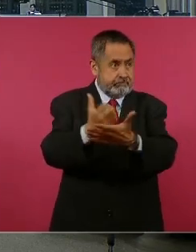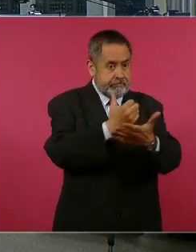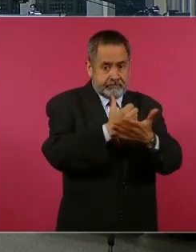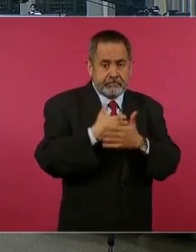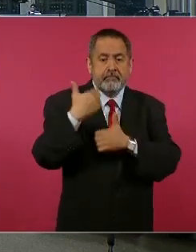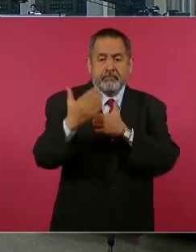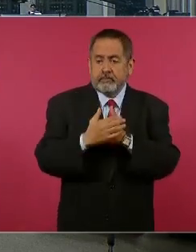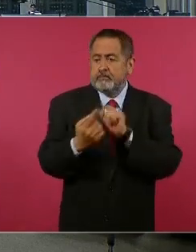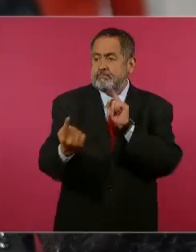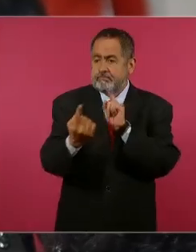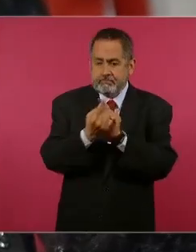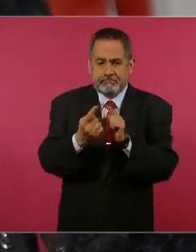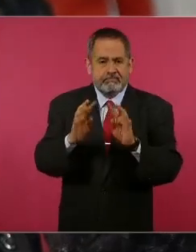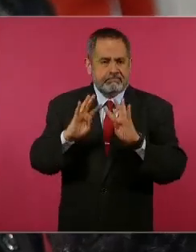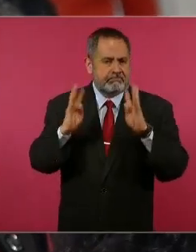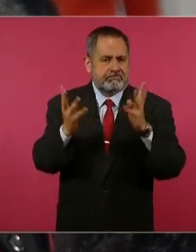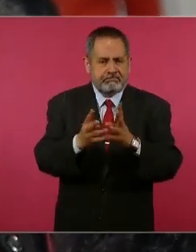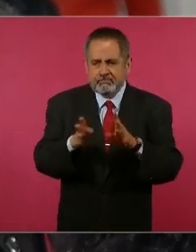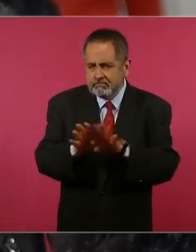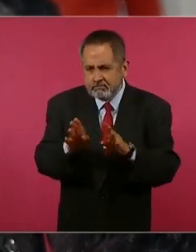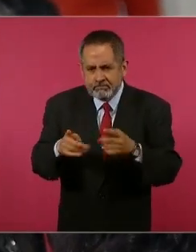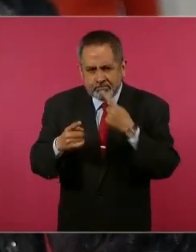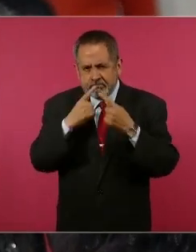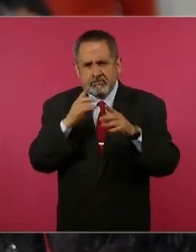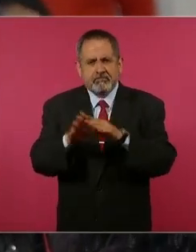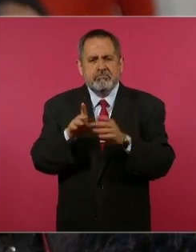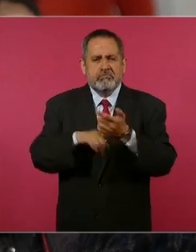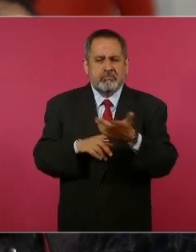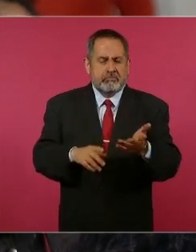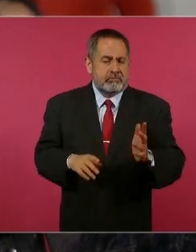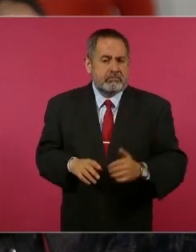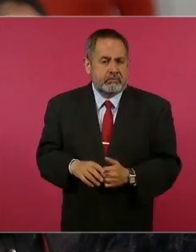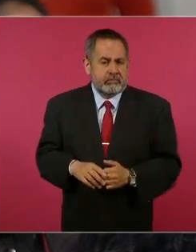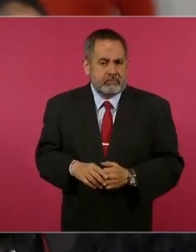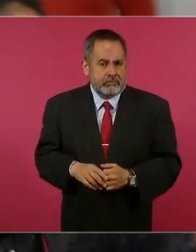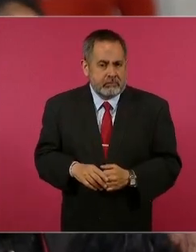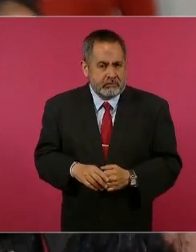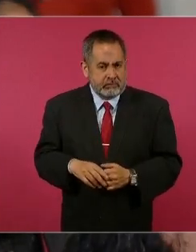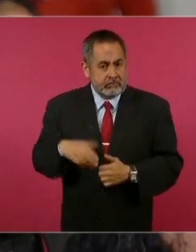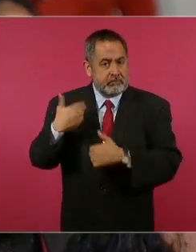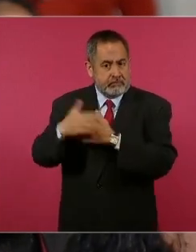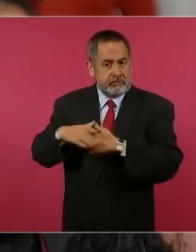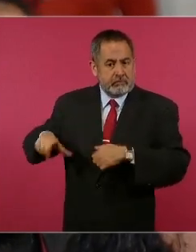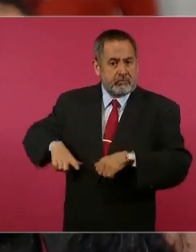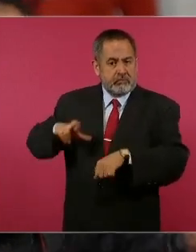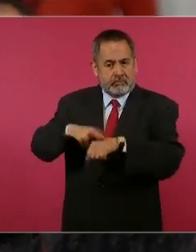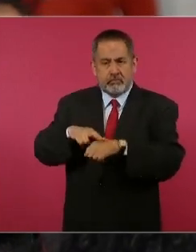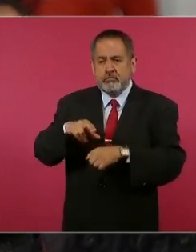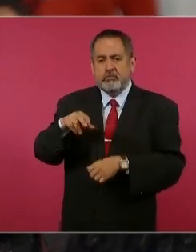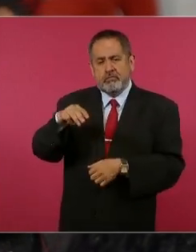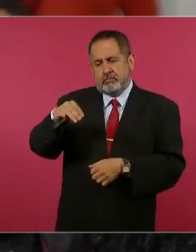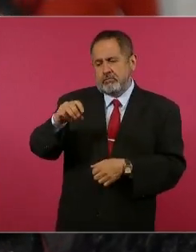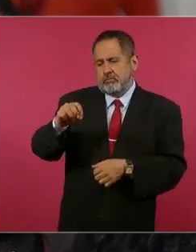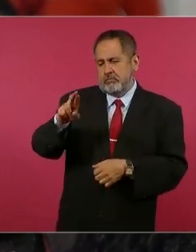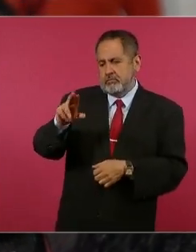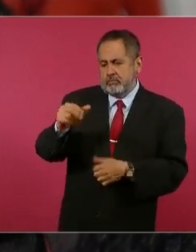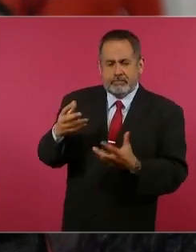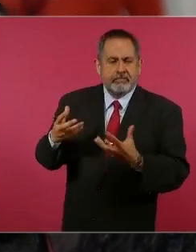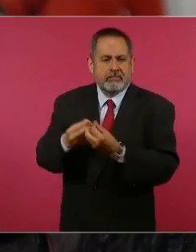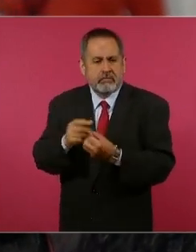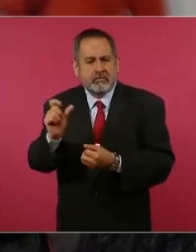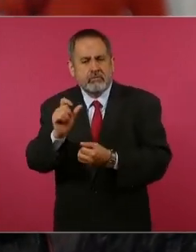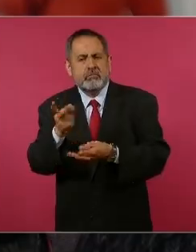los gobernadores electos, estamos hablando de si se reuniría con los gobernadores electos de Morena, y pues